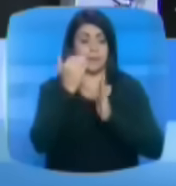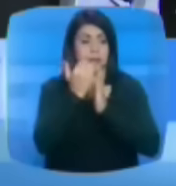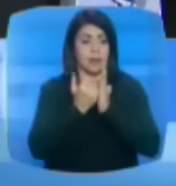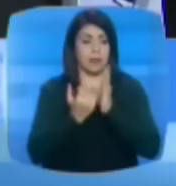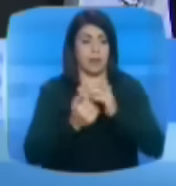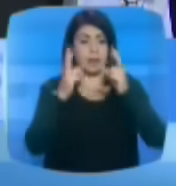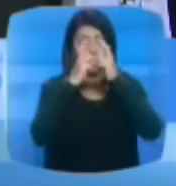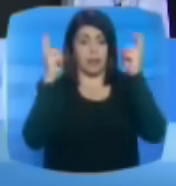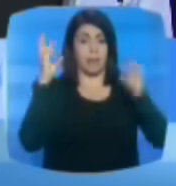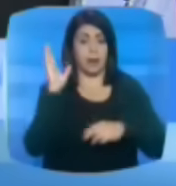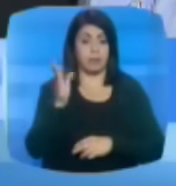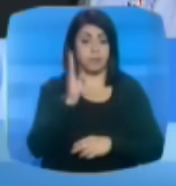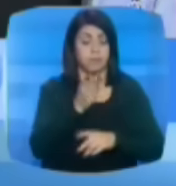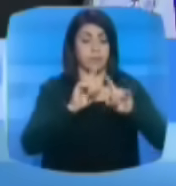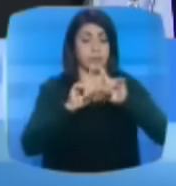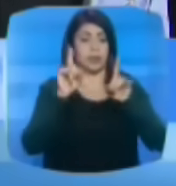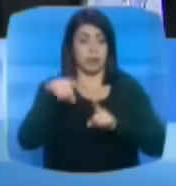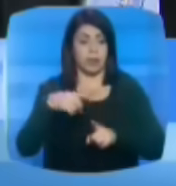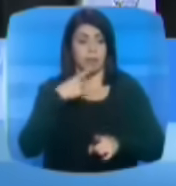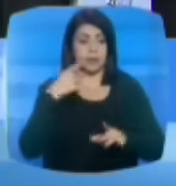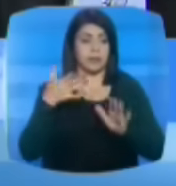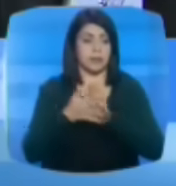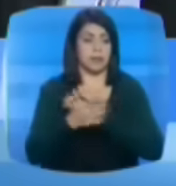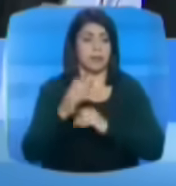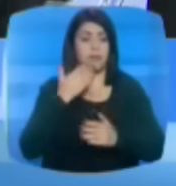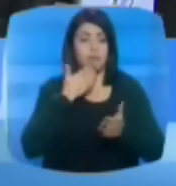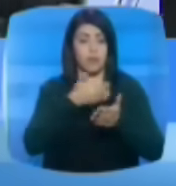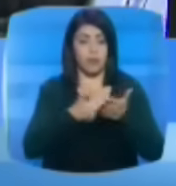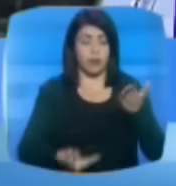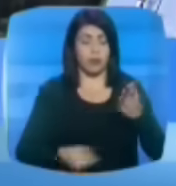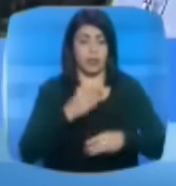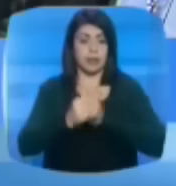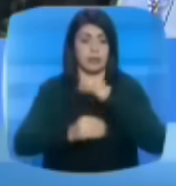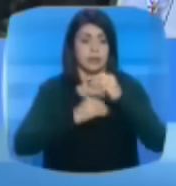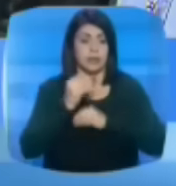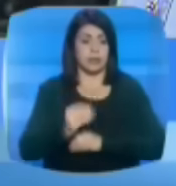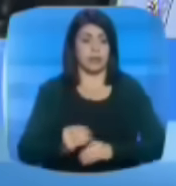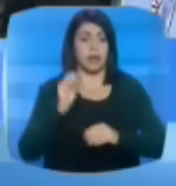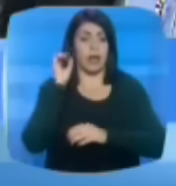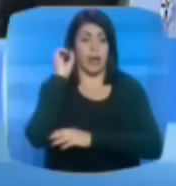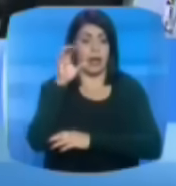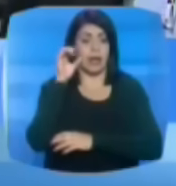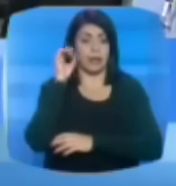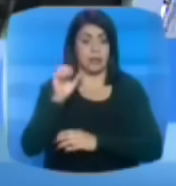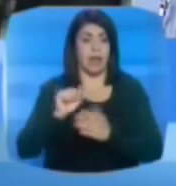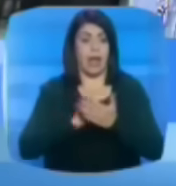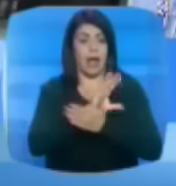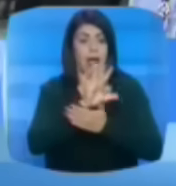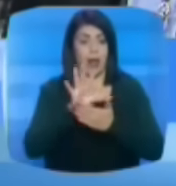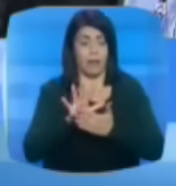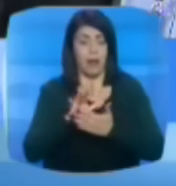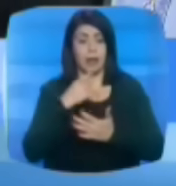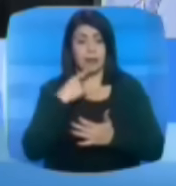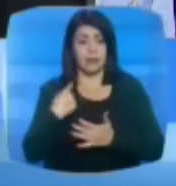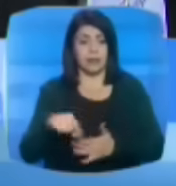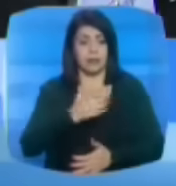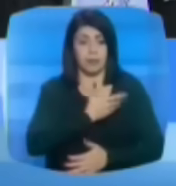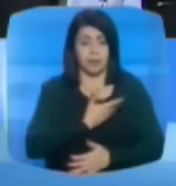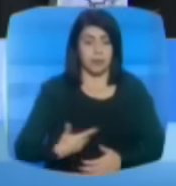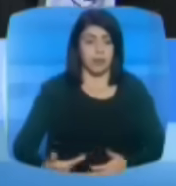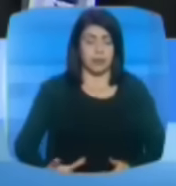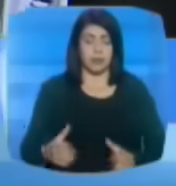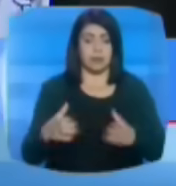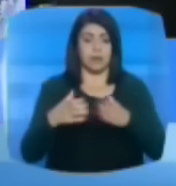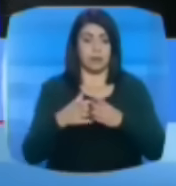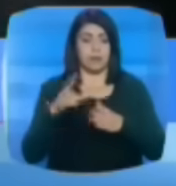el tema de las sanciones, pero también se ha hablado entre las propuestas de la creación de un parlamento del ALBA. Y justamente tenemos al presidente